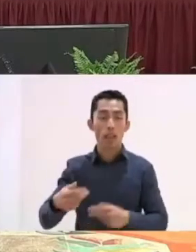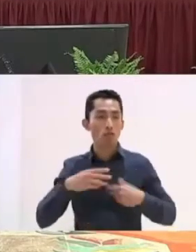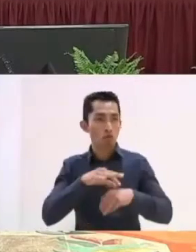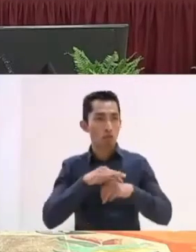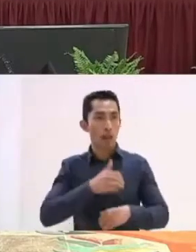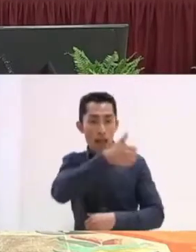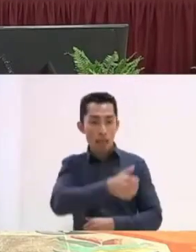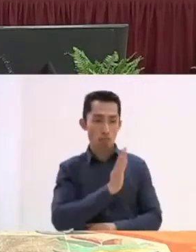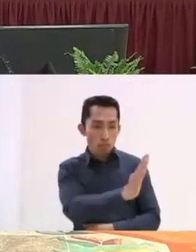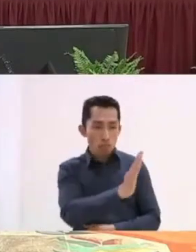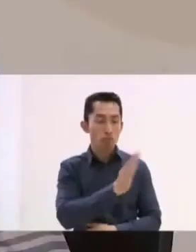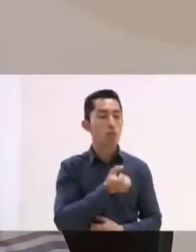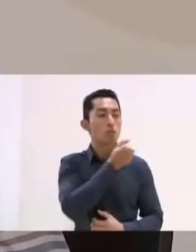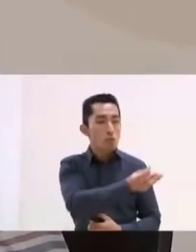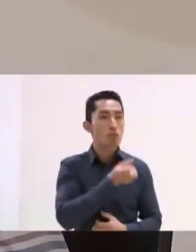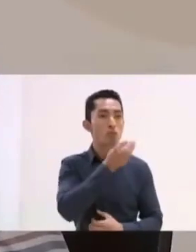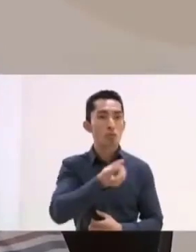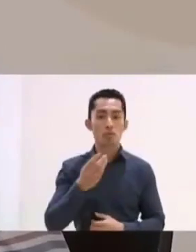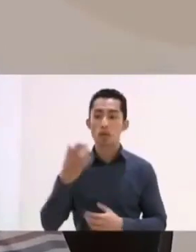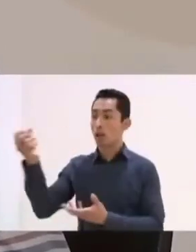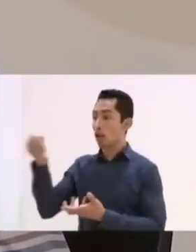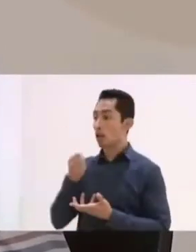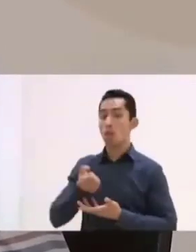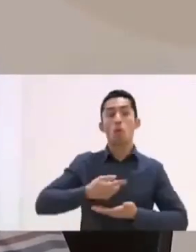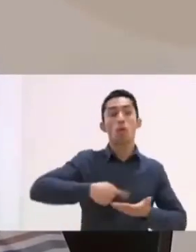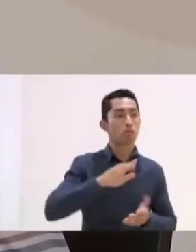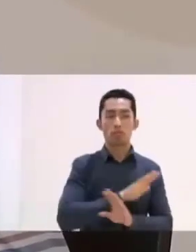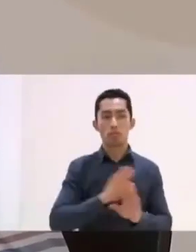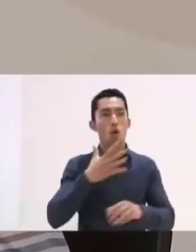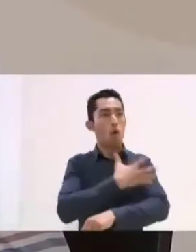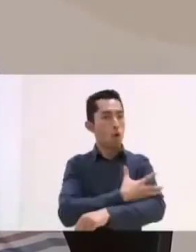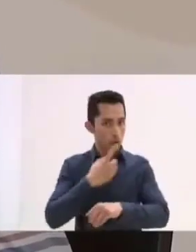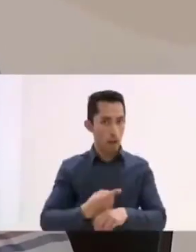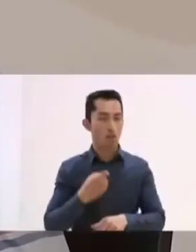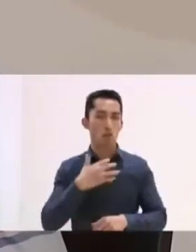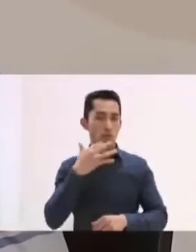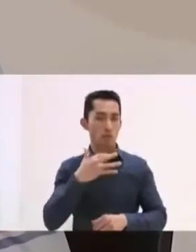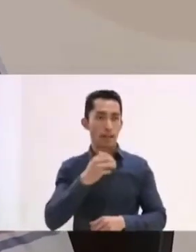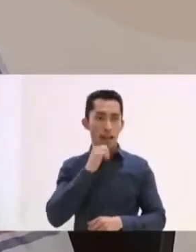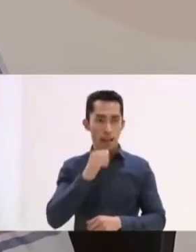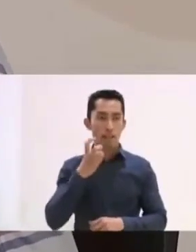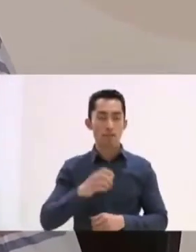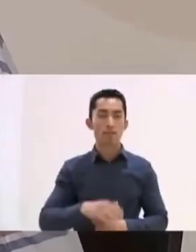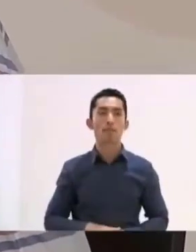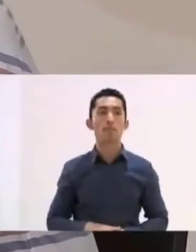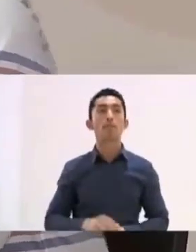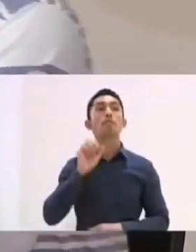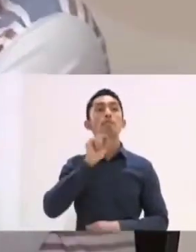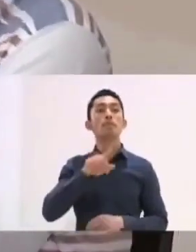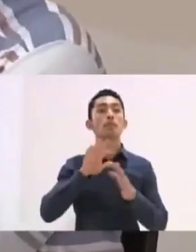directa. También es importante